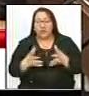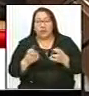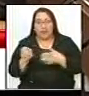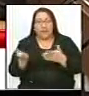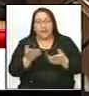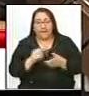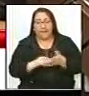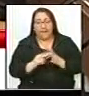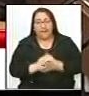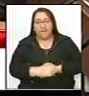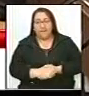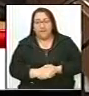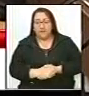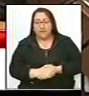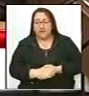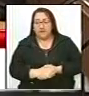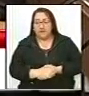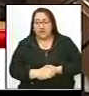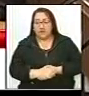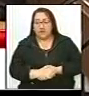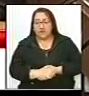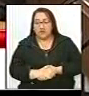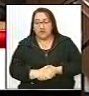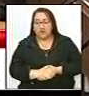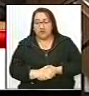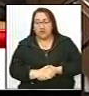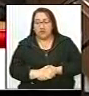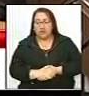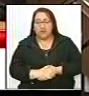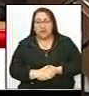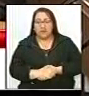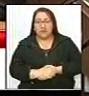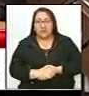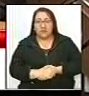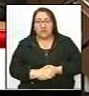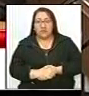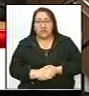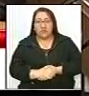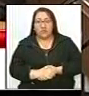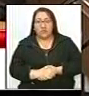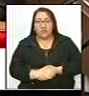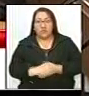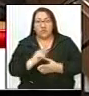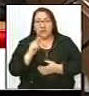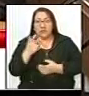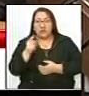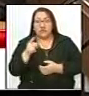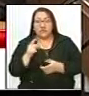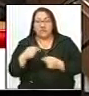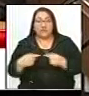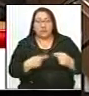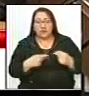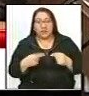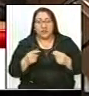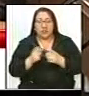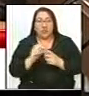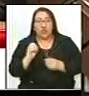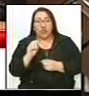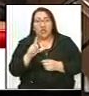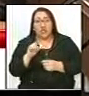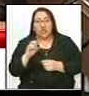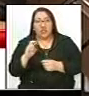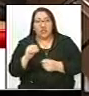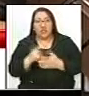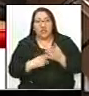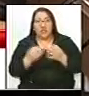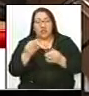invitarle, entendiendo que ustedes son el sector economía. La tercera sería, de repente, si en este concurso o licitación, el